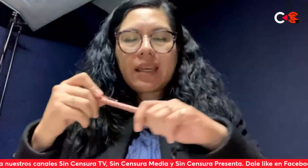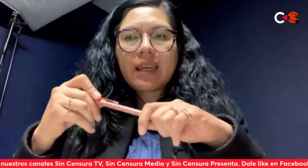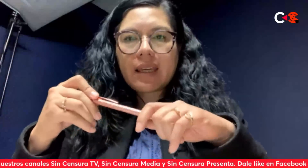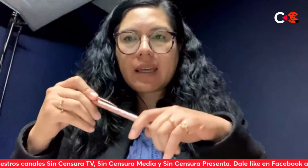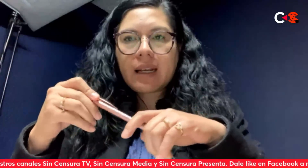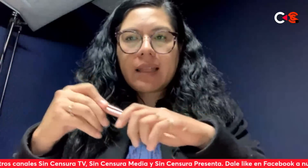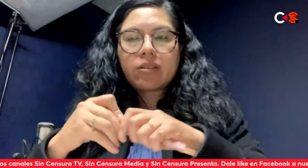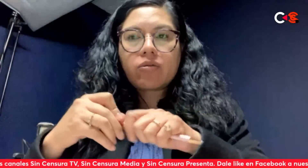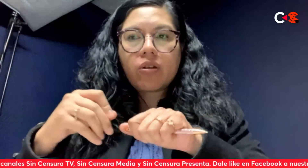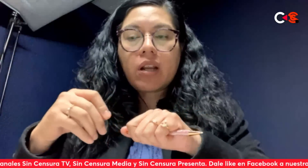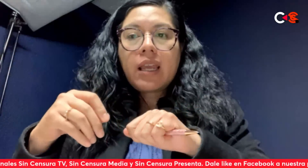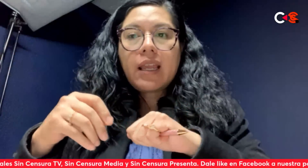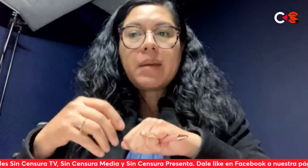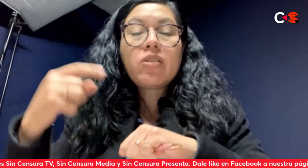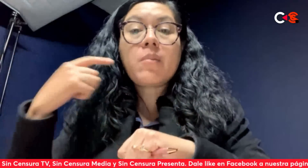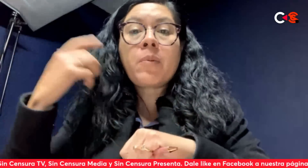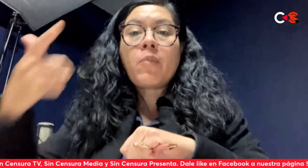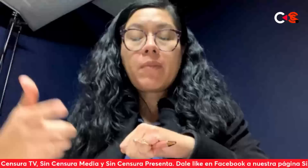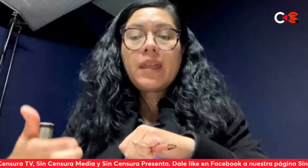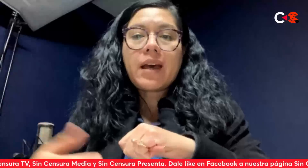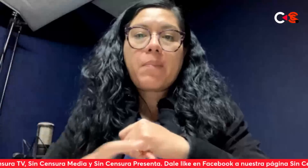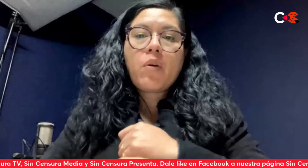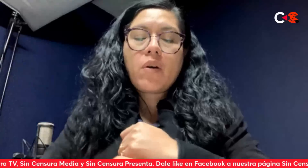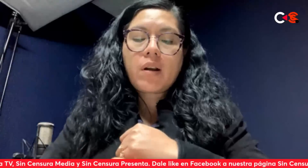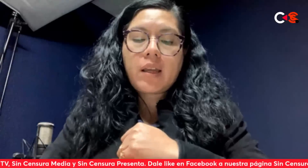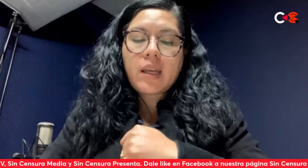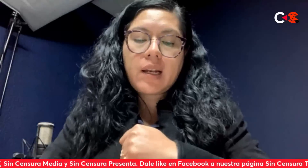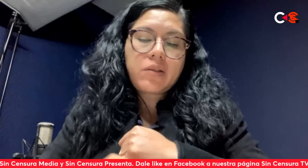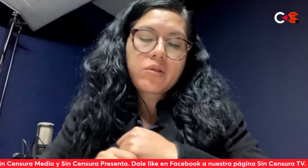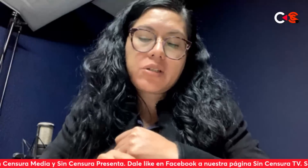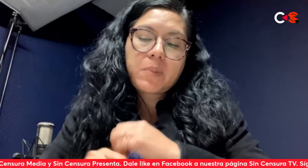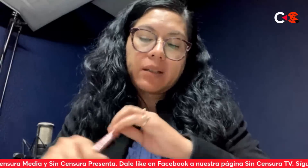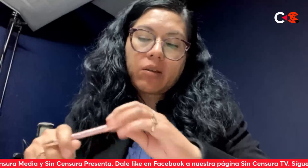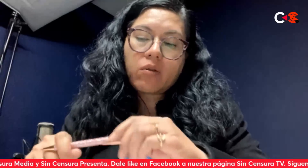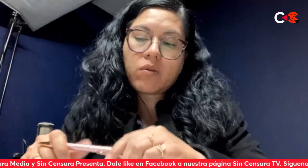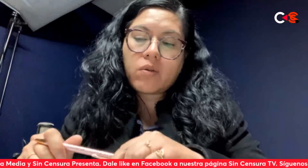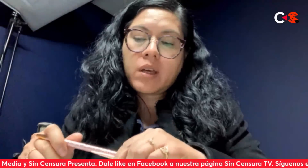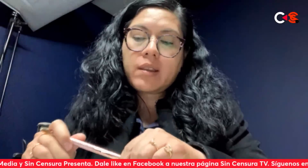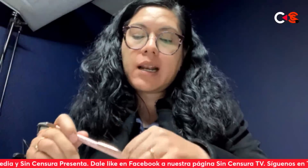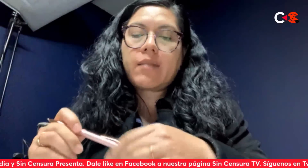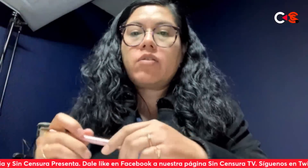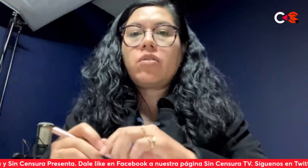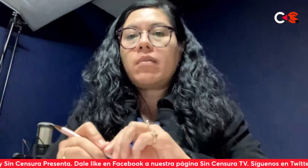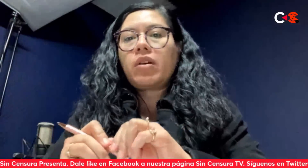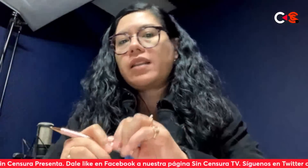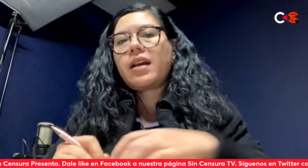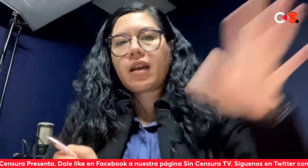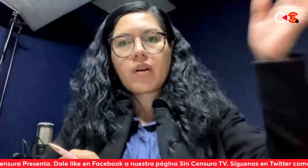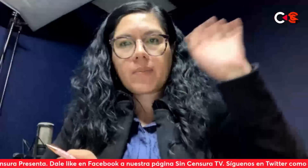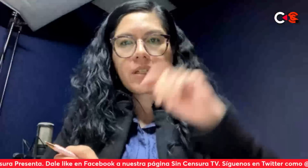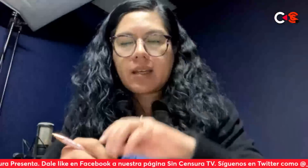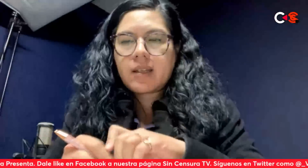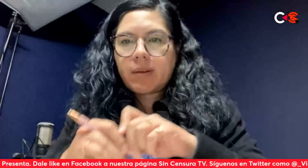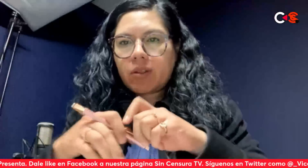medianamente la discusión en medios promovida por el entonces Partido de la Revolución Democrática,